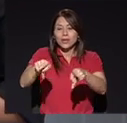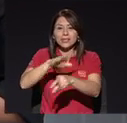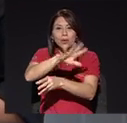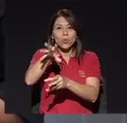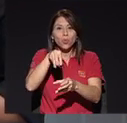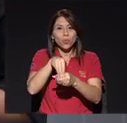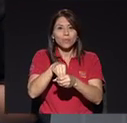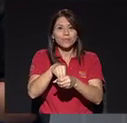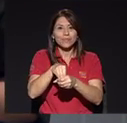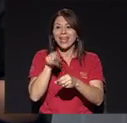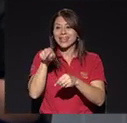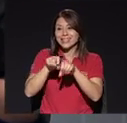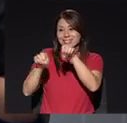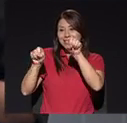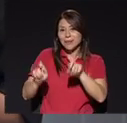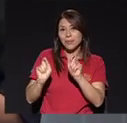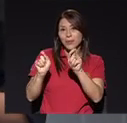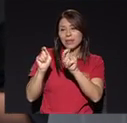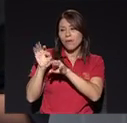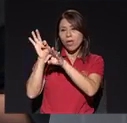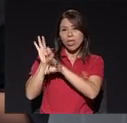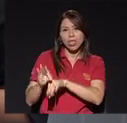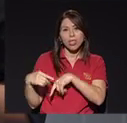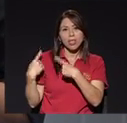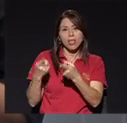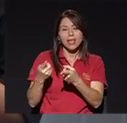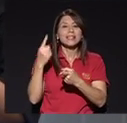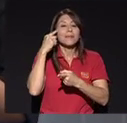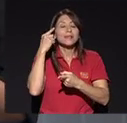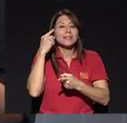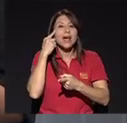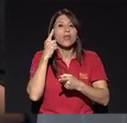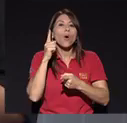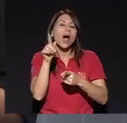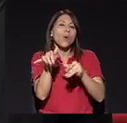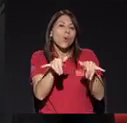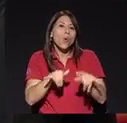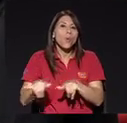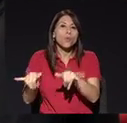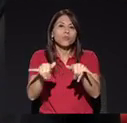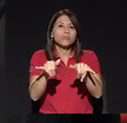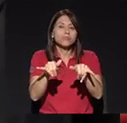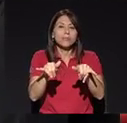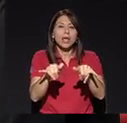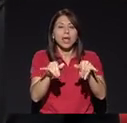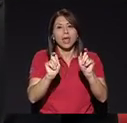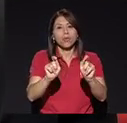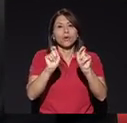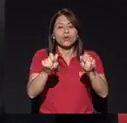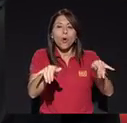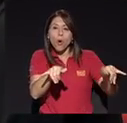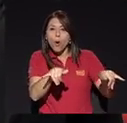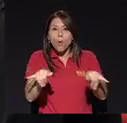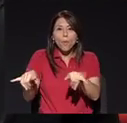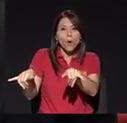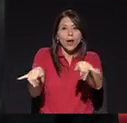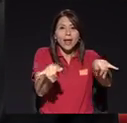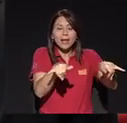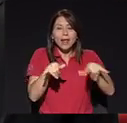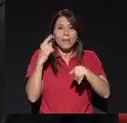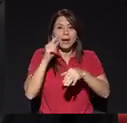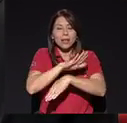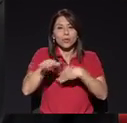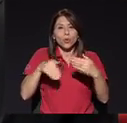atender a un común, a una educación que es homogénea, que es para todos, y por ejemplo, lo que